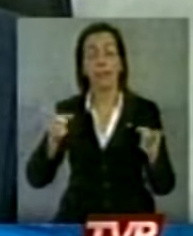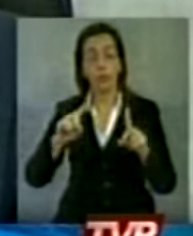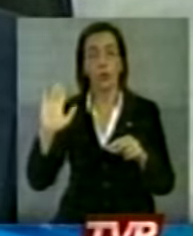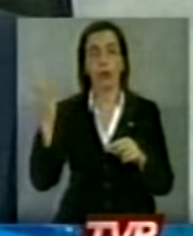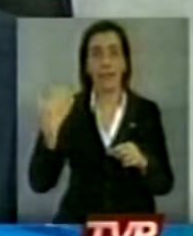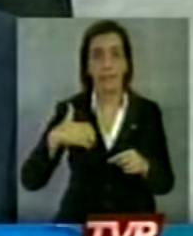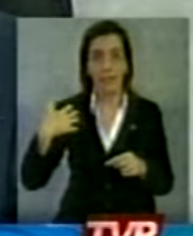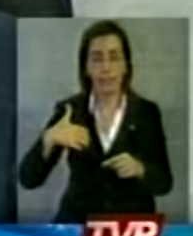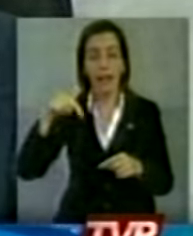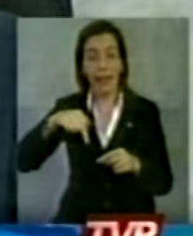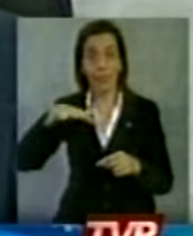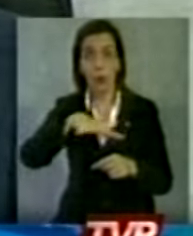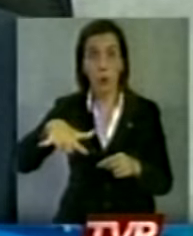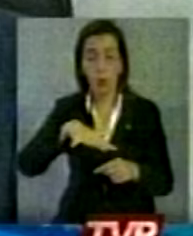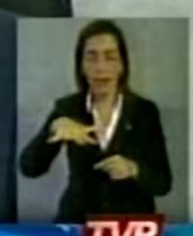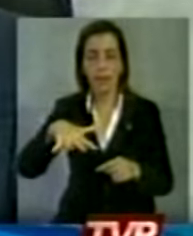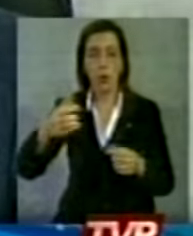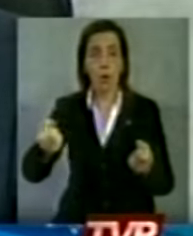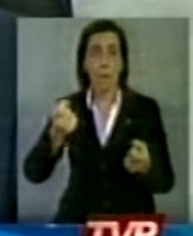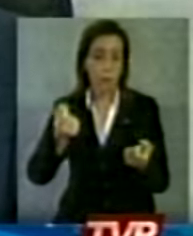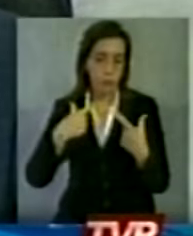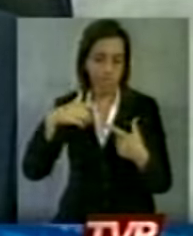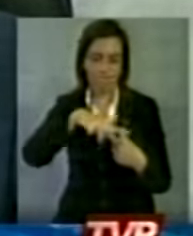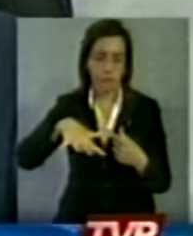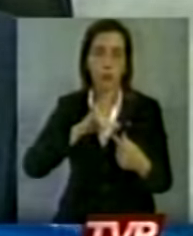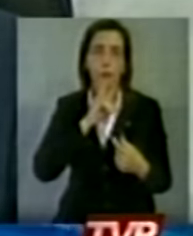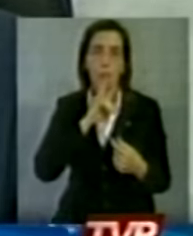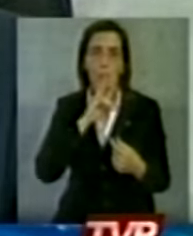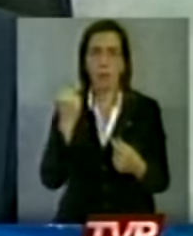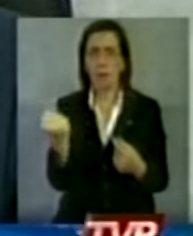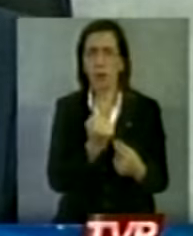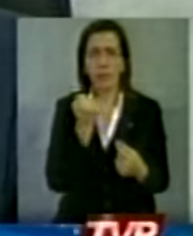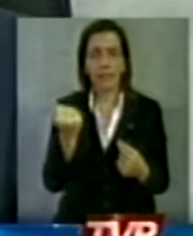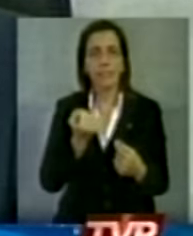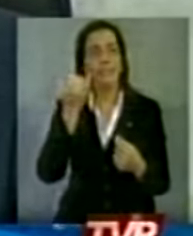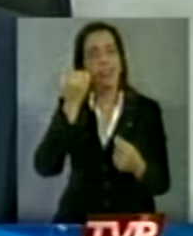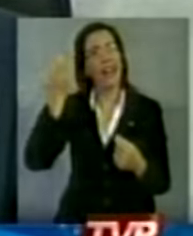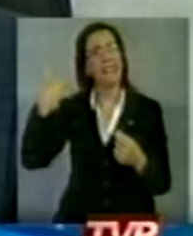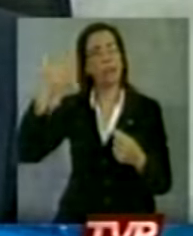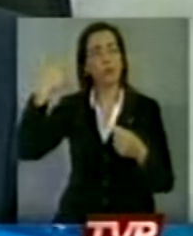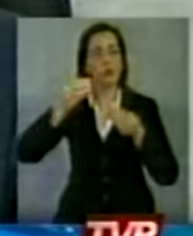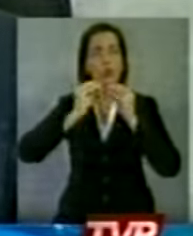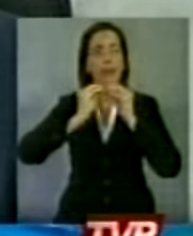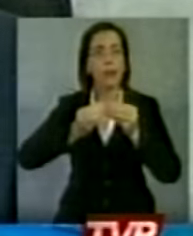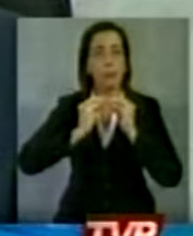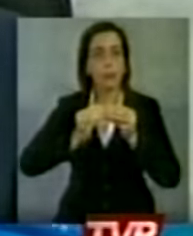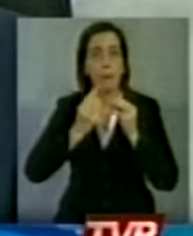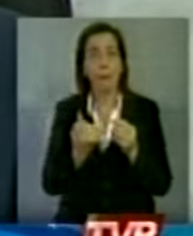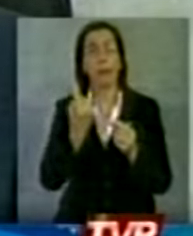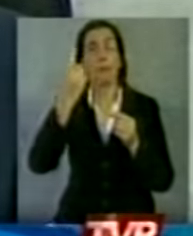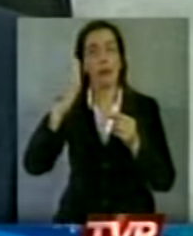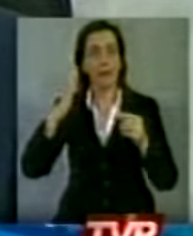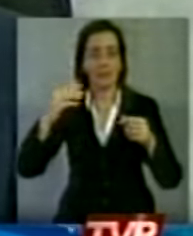en nuestra provincia, en nuestro querido Tucumán, se reunió la incipiente nación